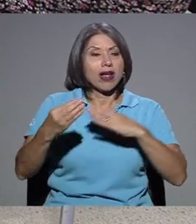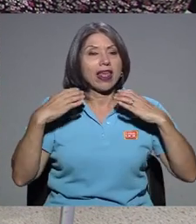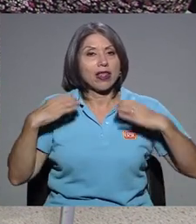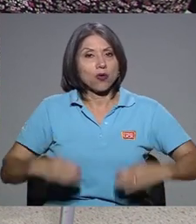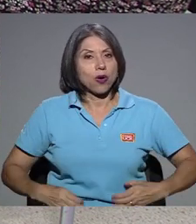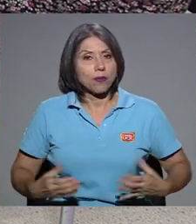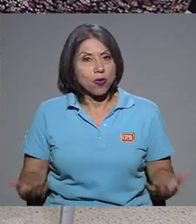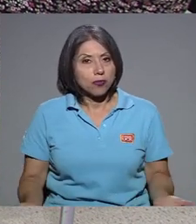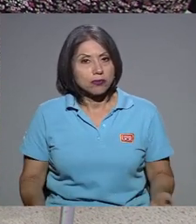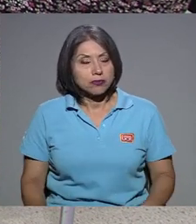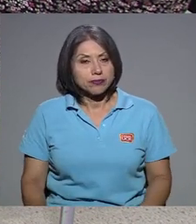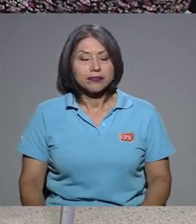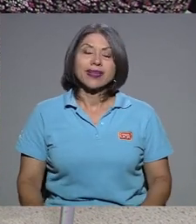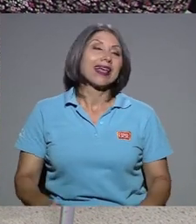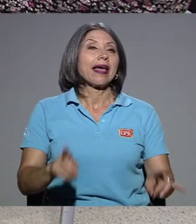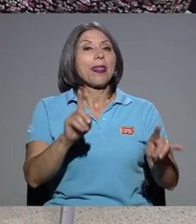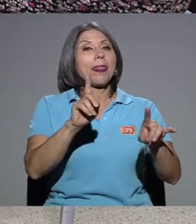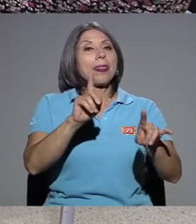No